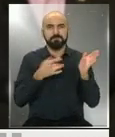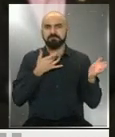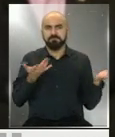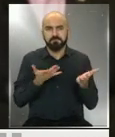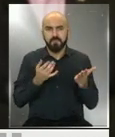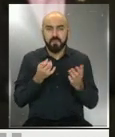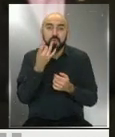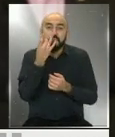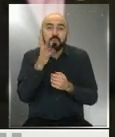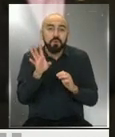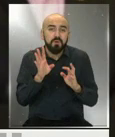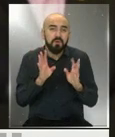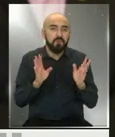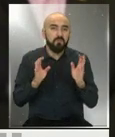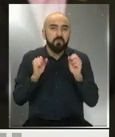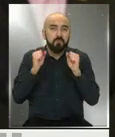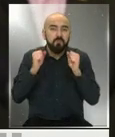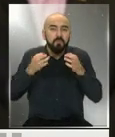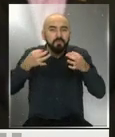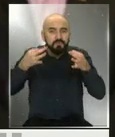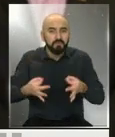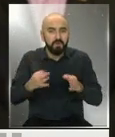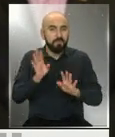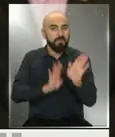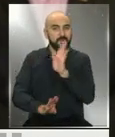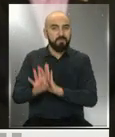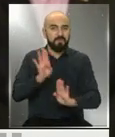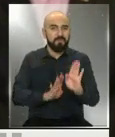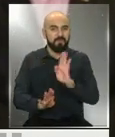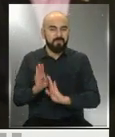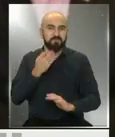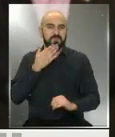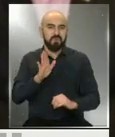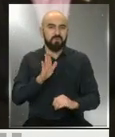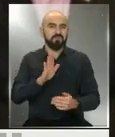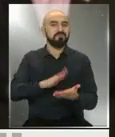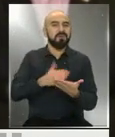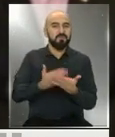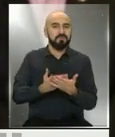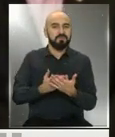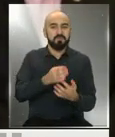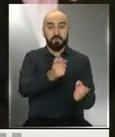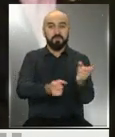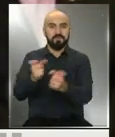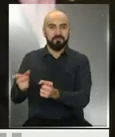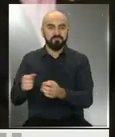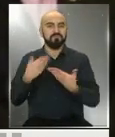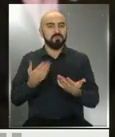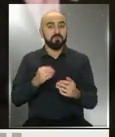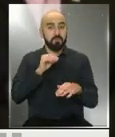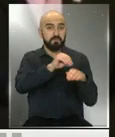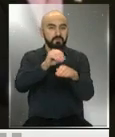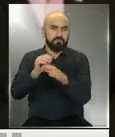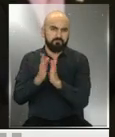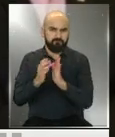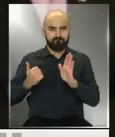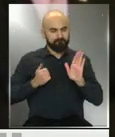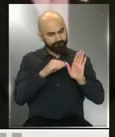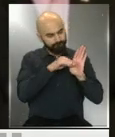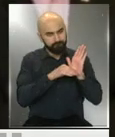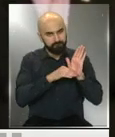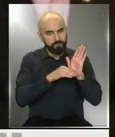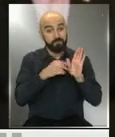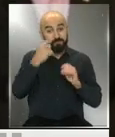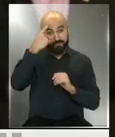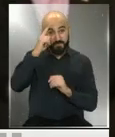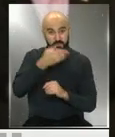que vamos a proteger de la mejor forma posible la salud de la población. Y por eso llamamos no solo al cumplimiento, sino también, como les decía, a la